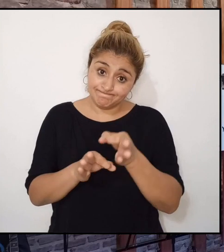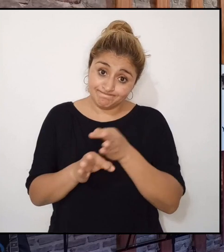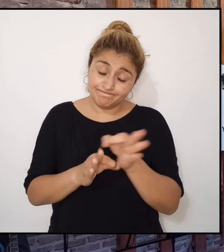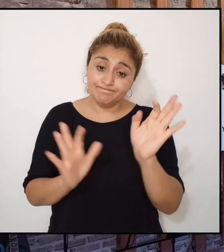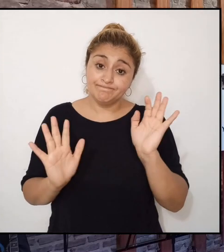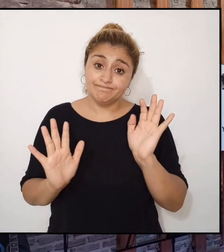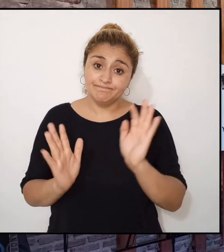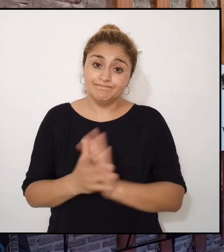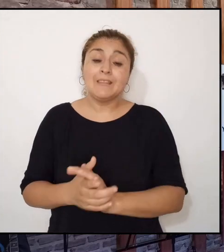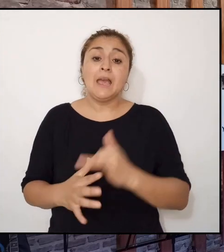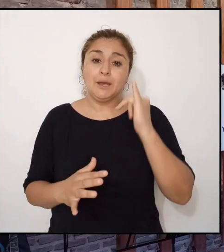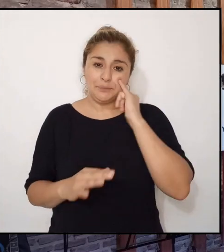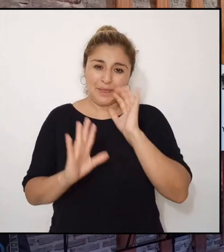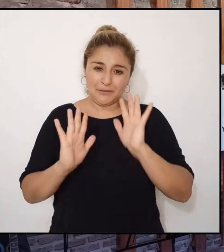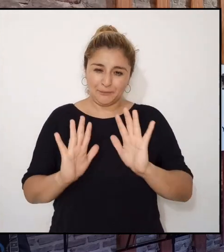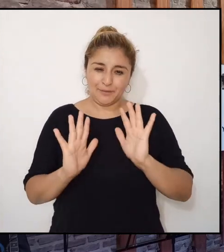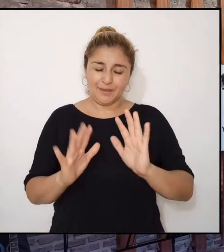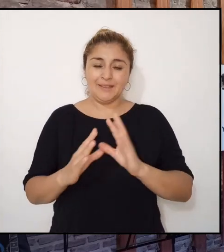Voy terminando.